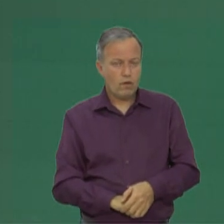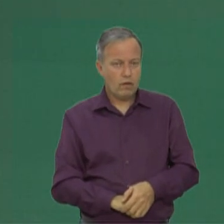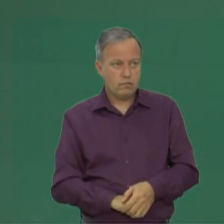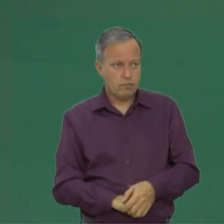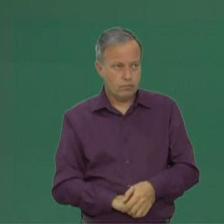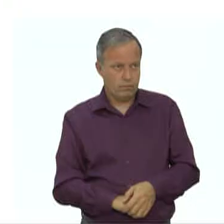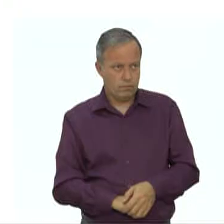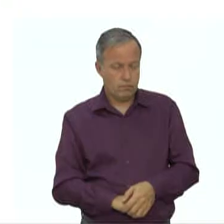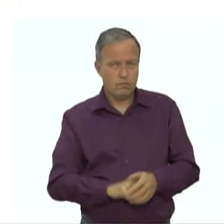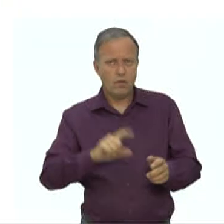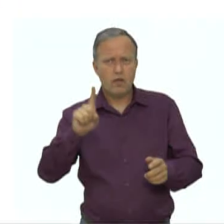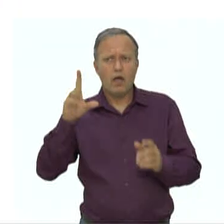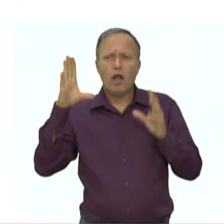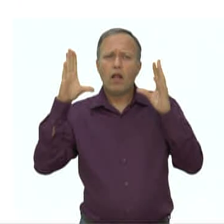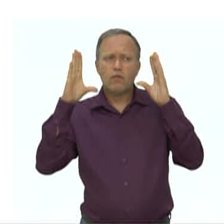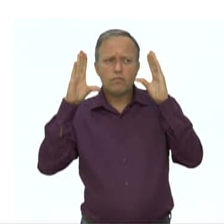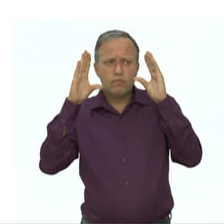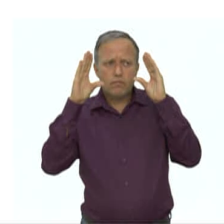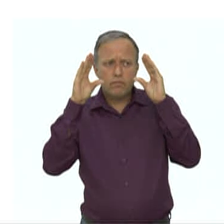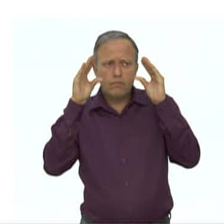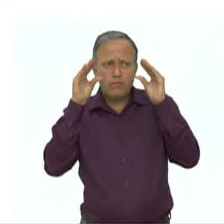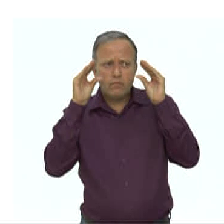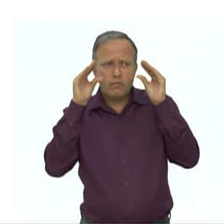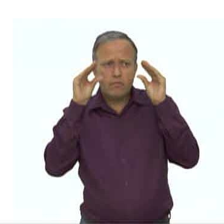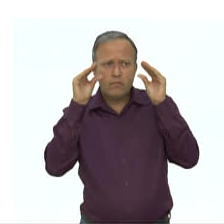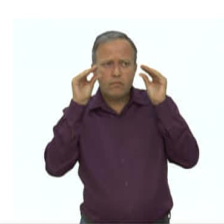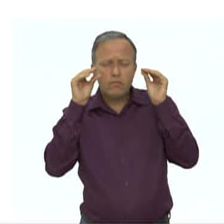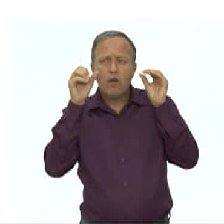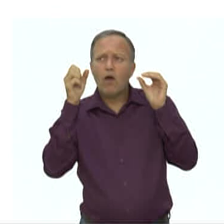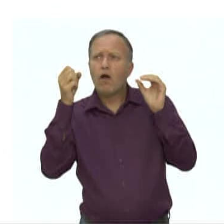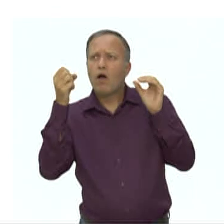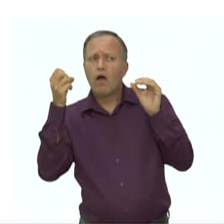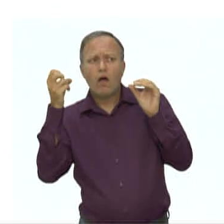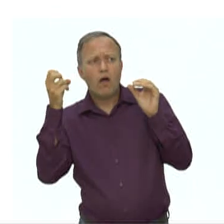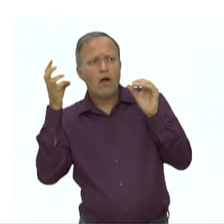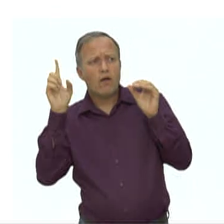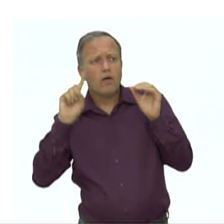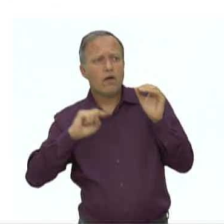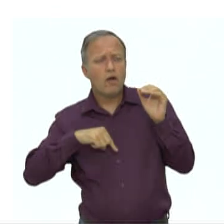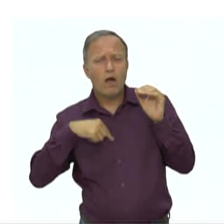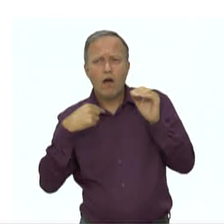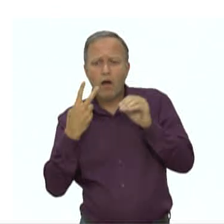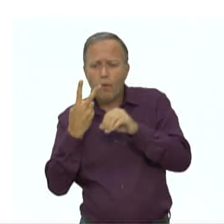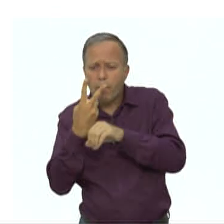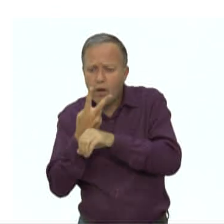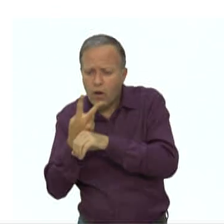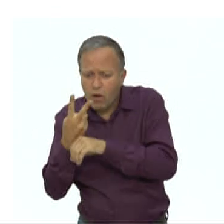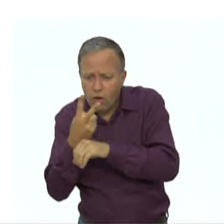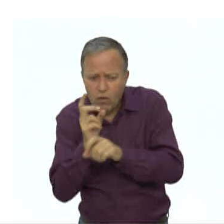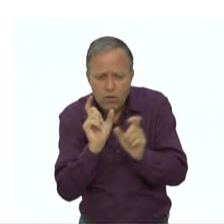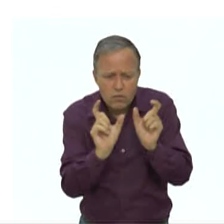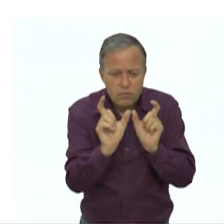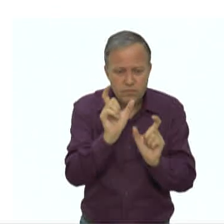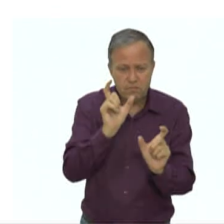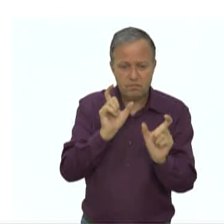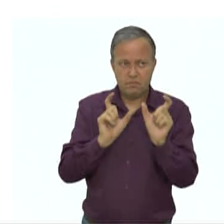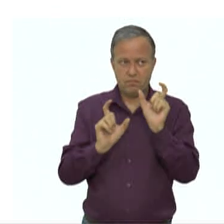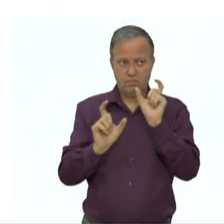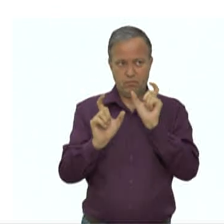Aquela noite me di cuenta de que yo era un cazador de